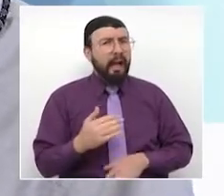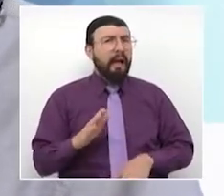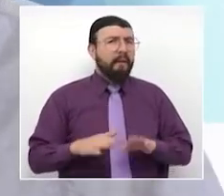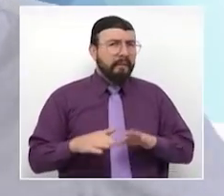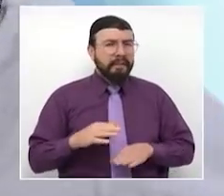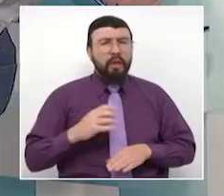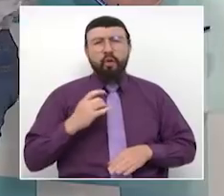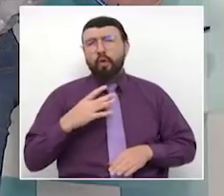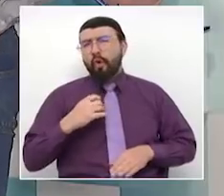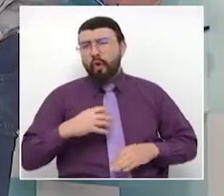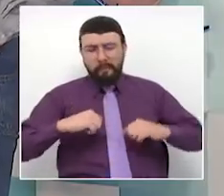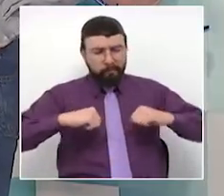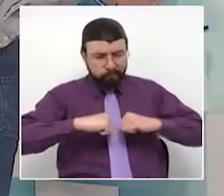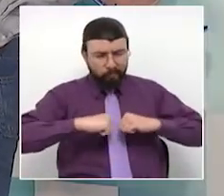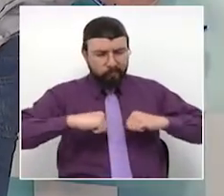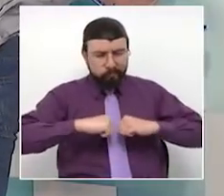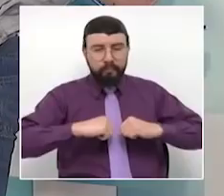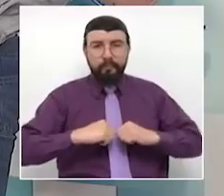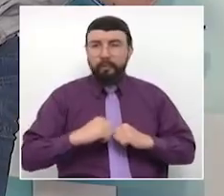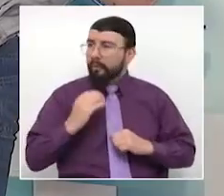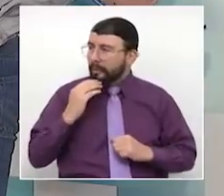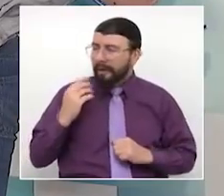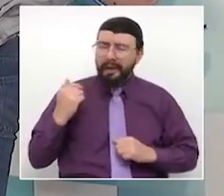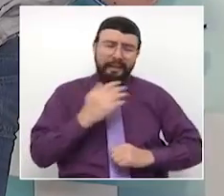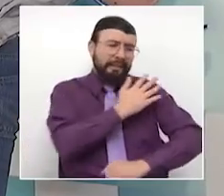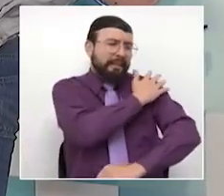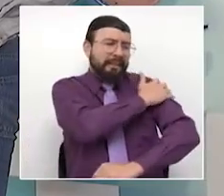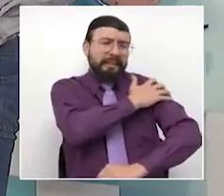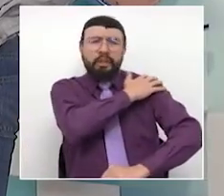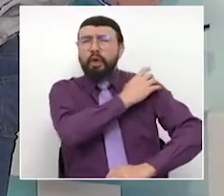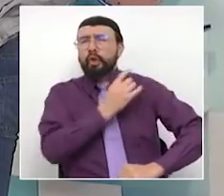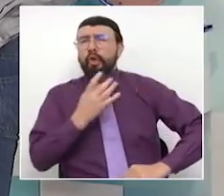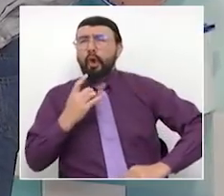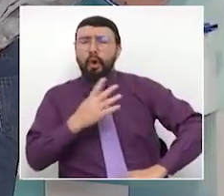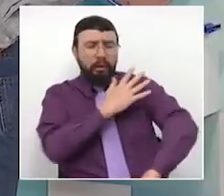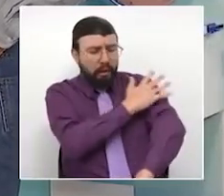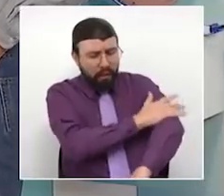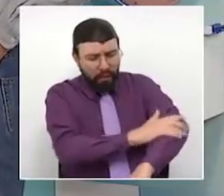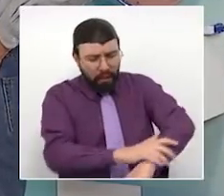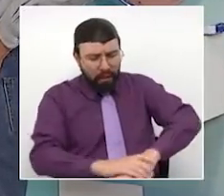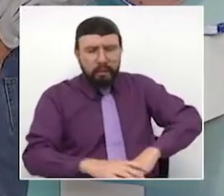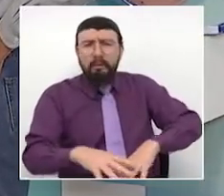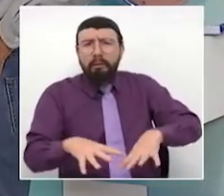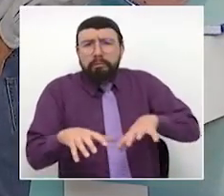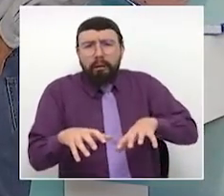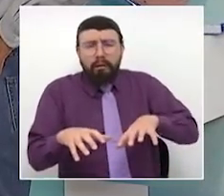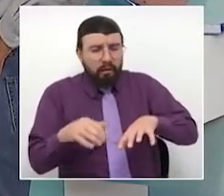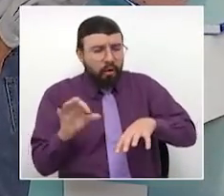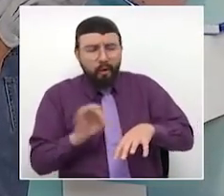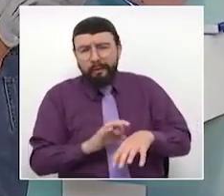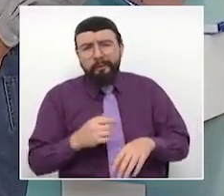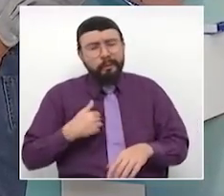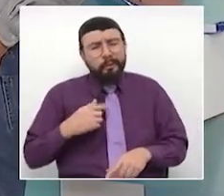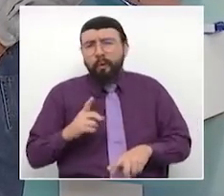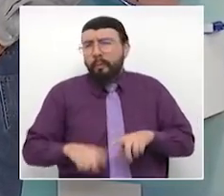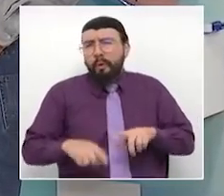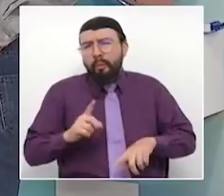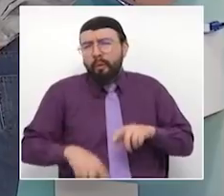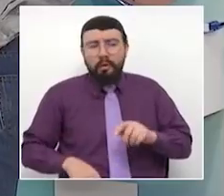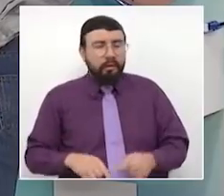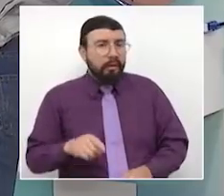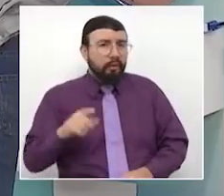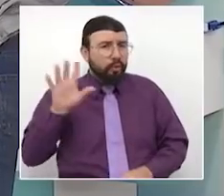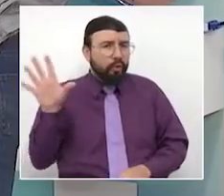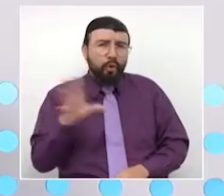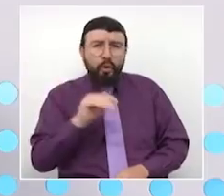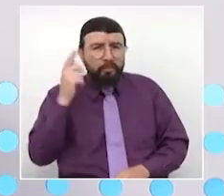también. Me duelen mucho los hombros, se me entumecen las manos, no tolero ciertas posiciones, todo el mundo cree que es túnel